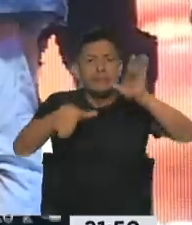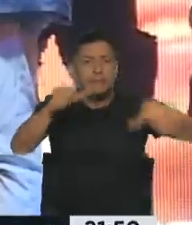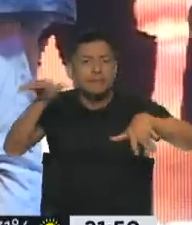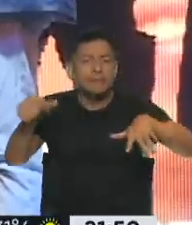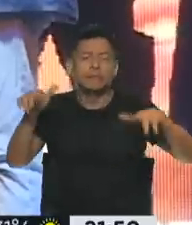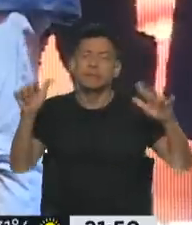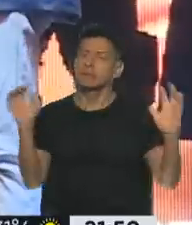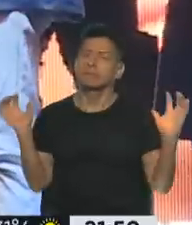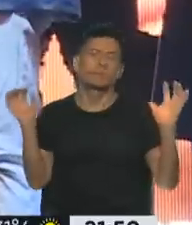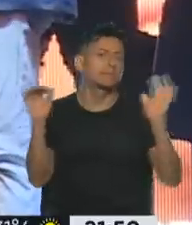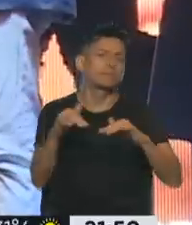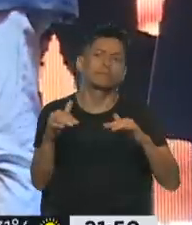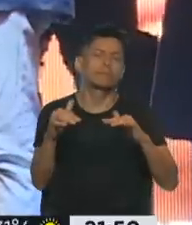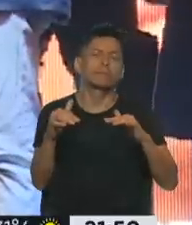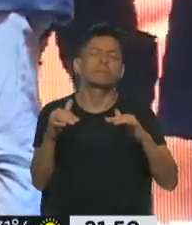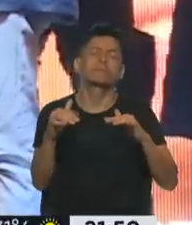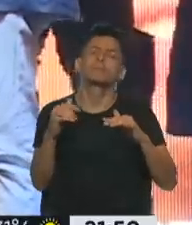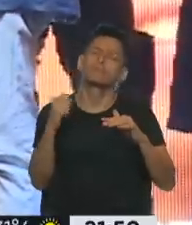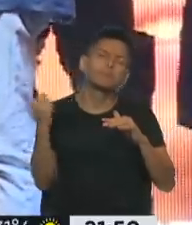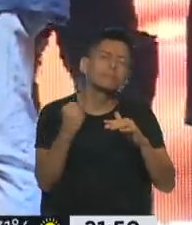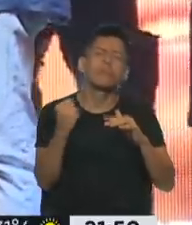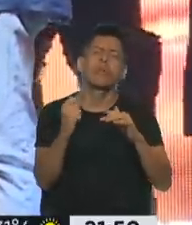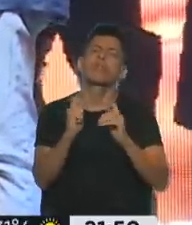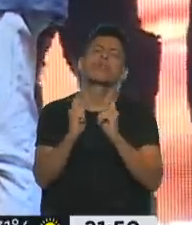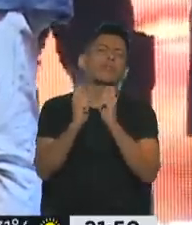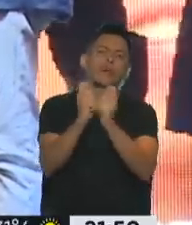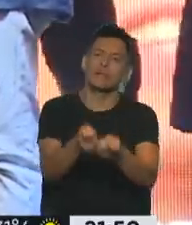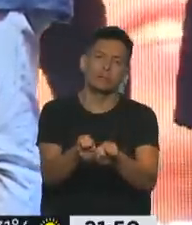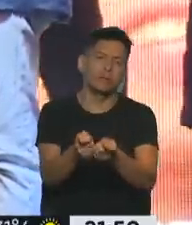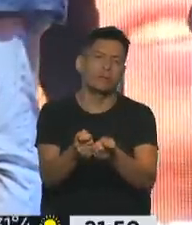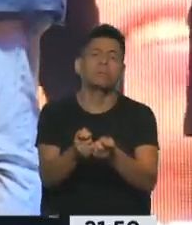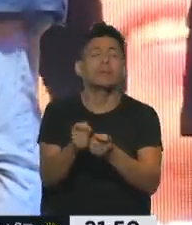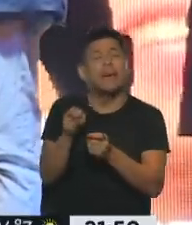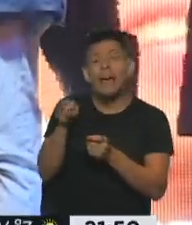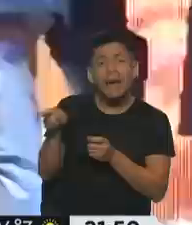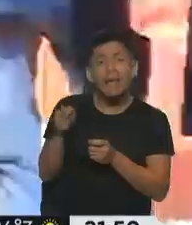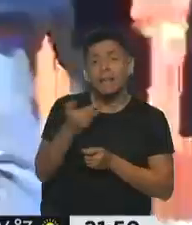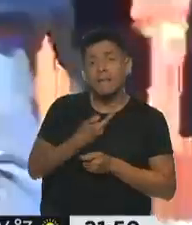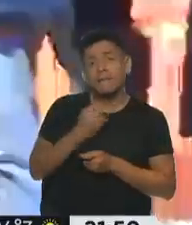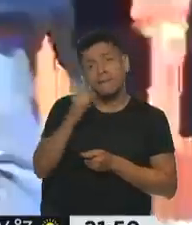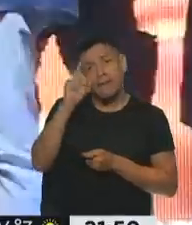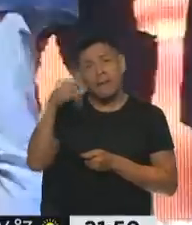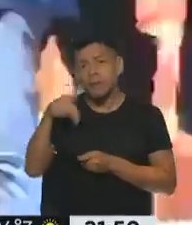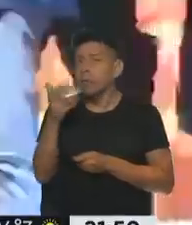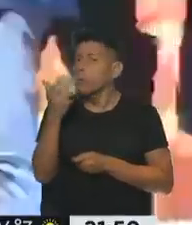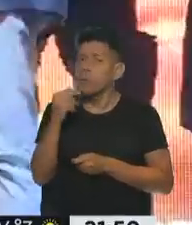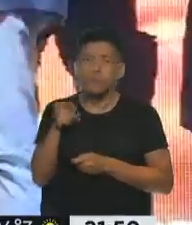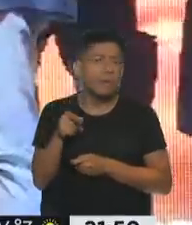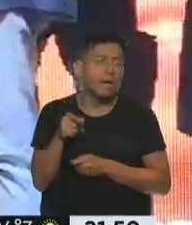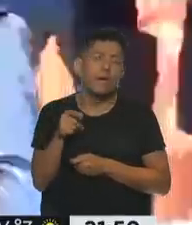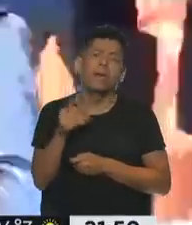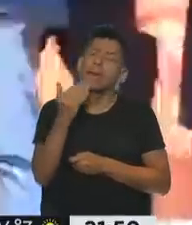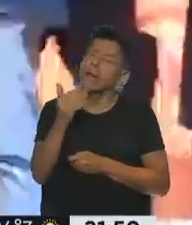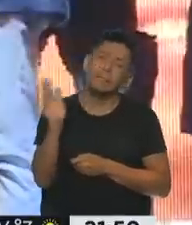hacer una donación solidaria como a él le gustaba. Y le agradezco muchísimo a